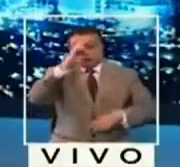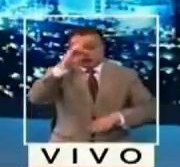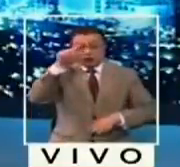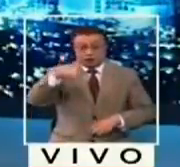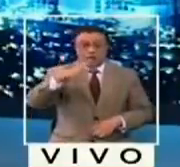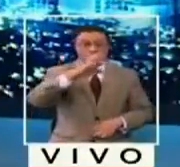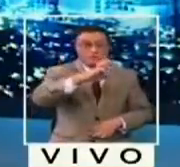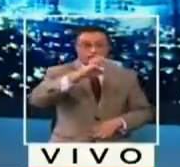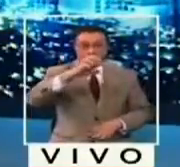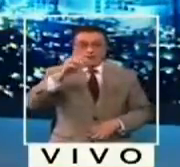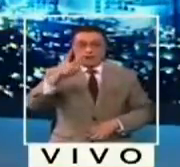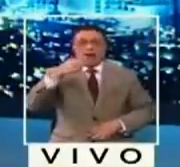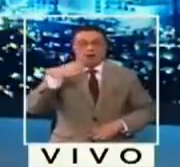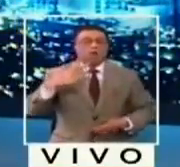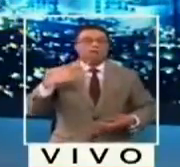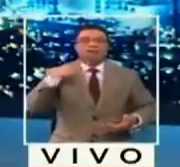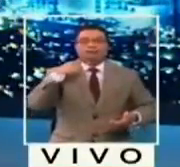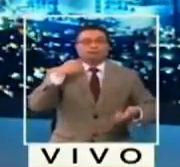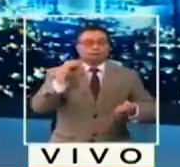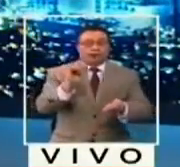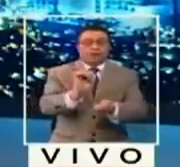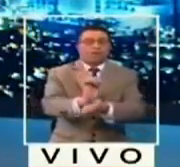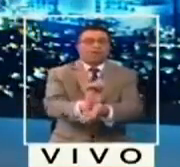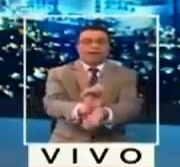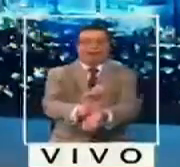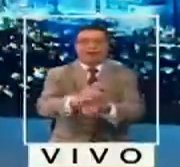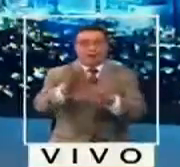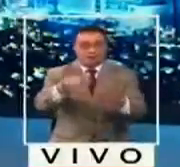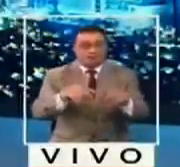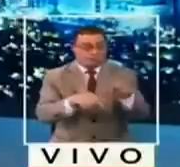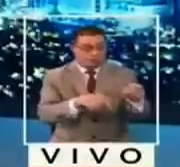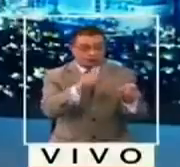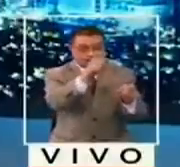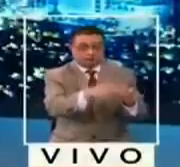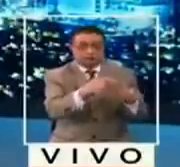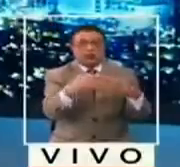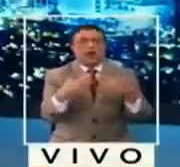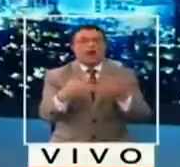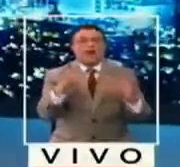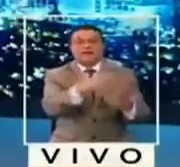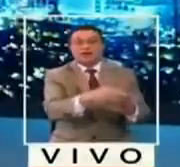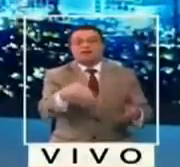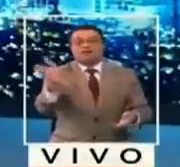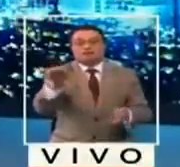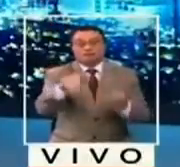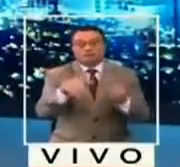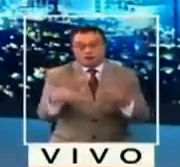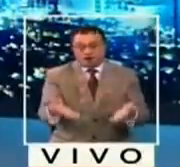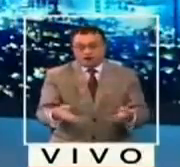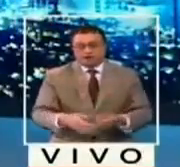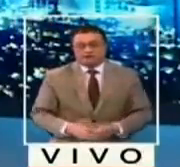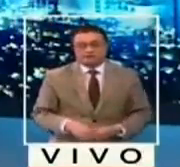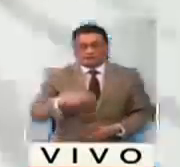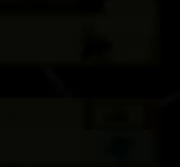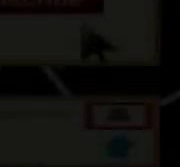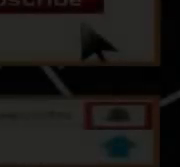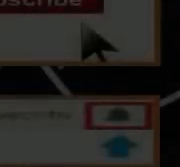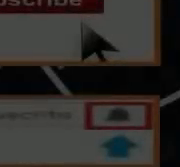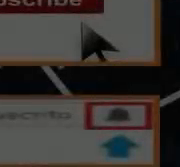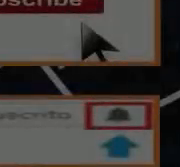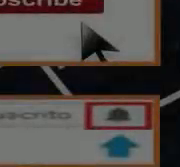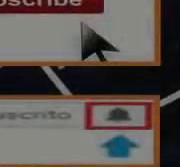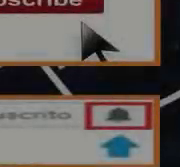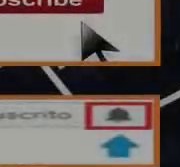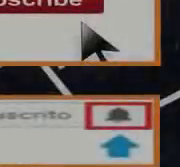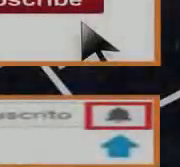se ha convertido en un rehén del mismo hombre al que acaba de dejar en libertad. Hoy en CNN Track.